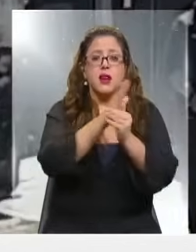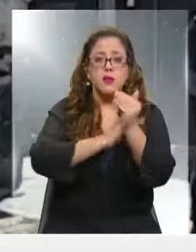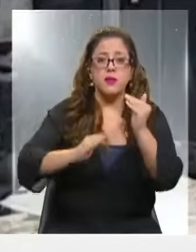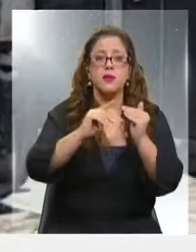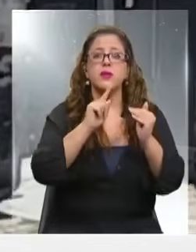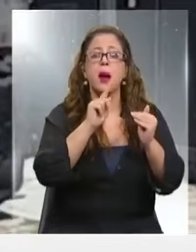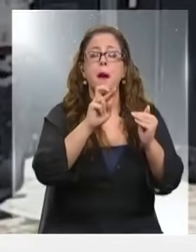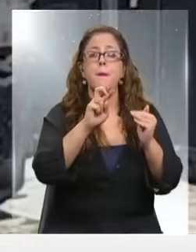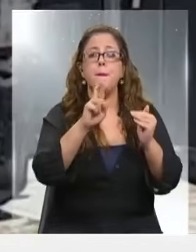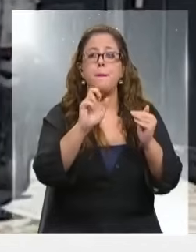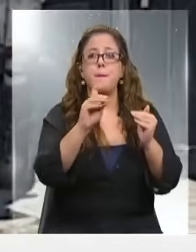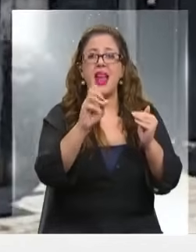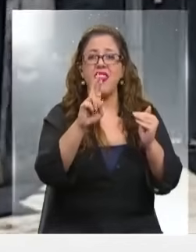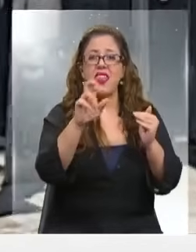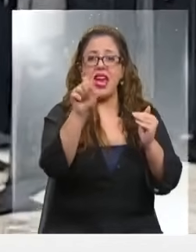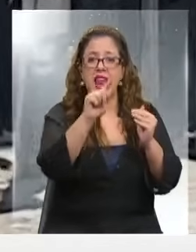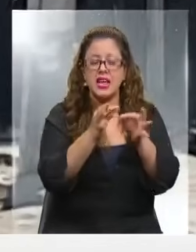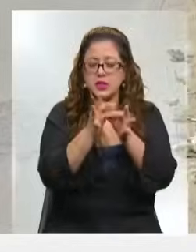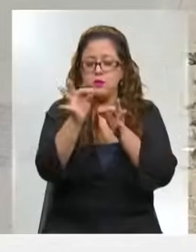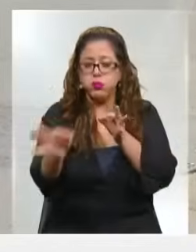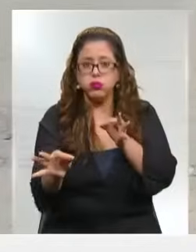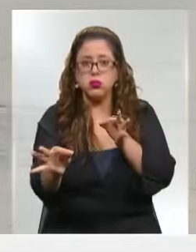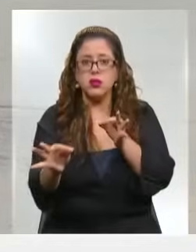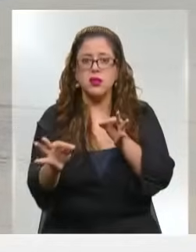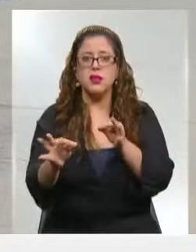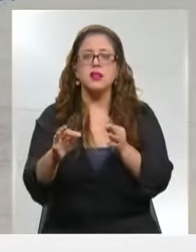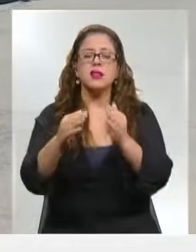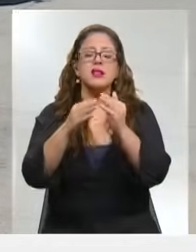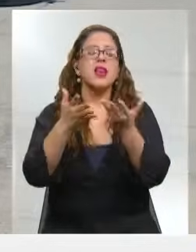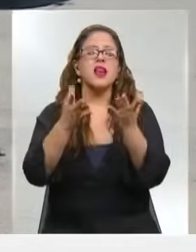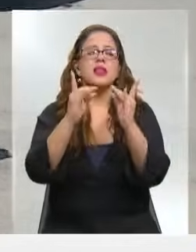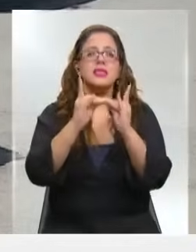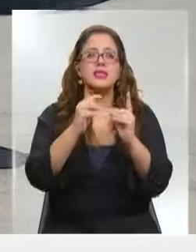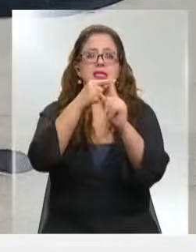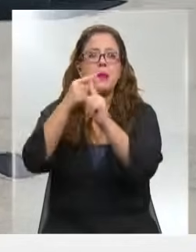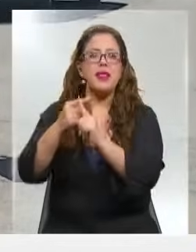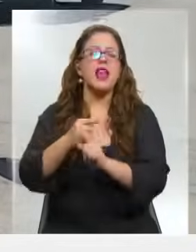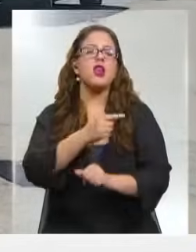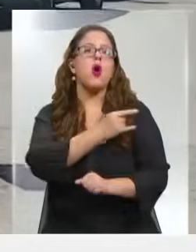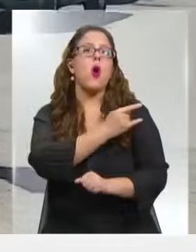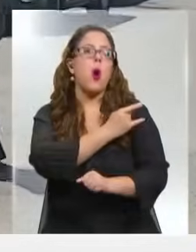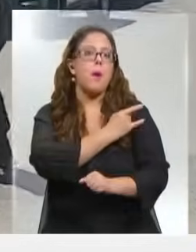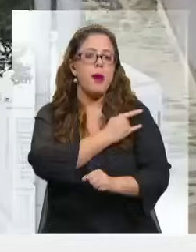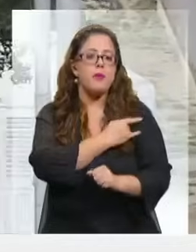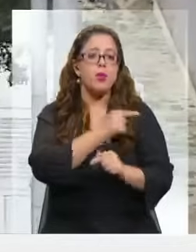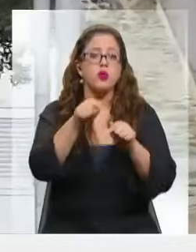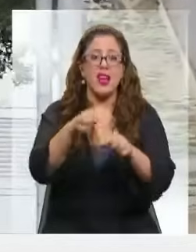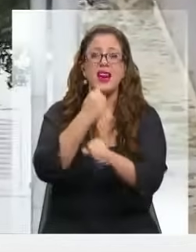hecho que pondrá a prueba la seguridad de la ciudadanía y donde Carabineros será un actor relevante que